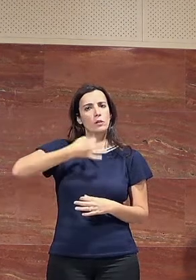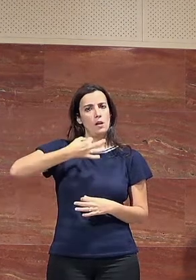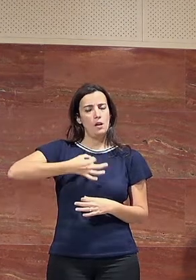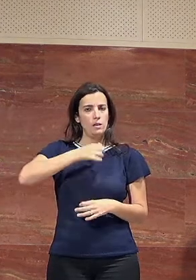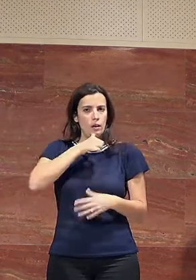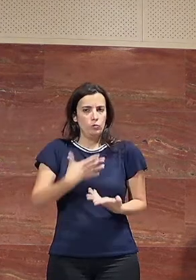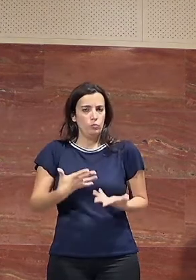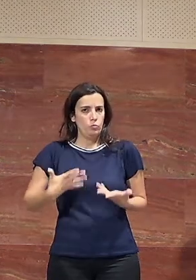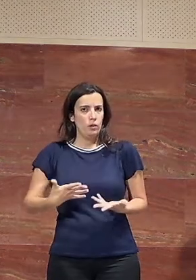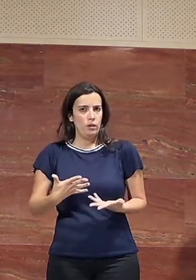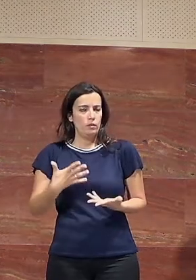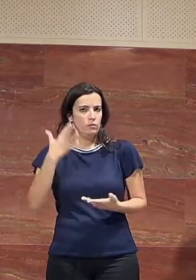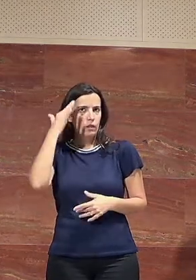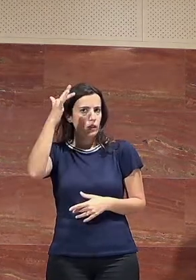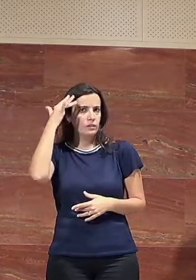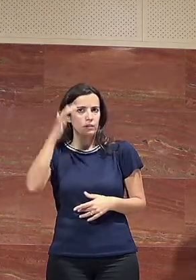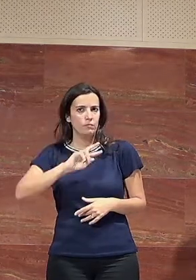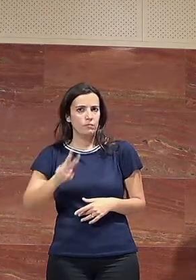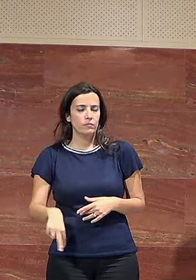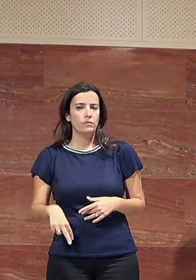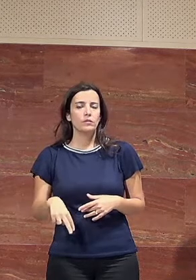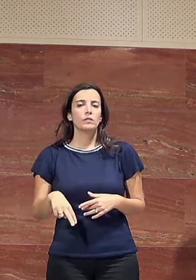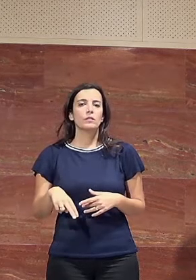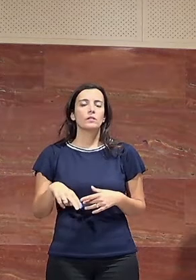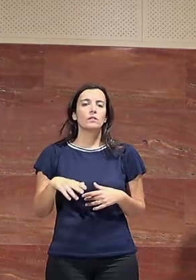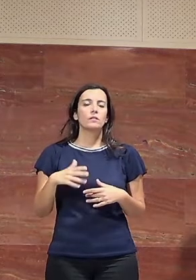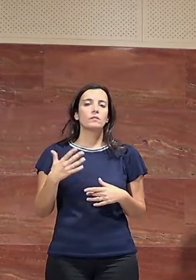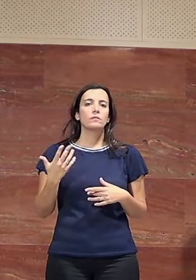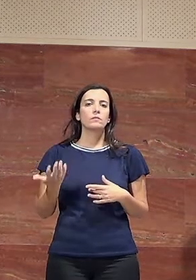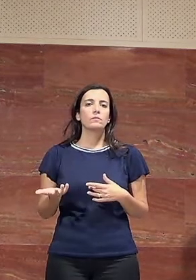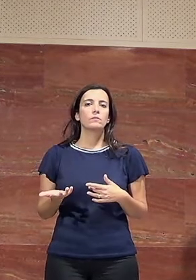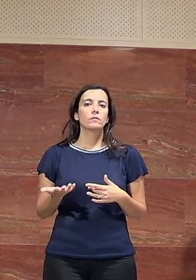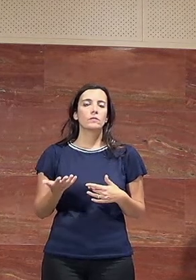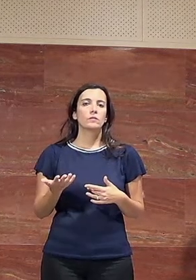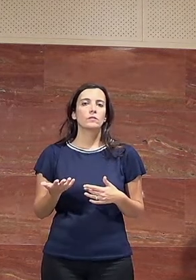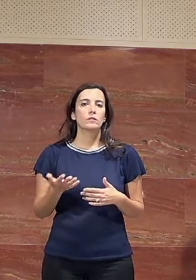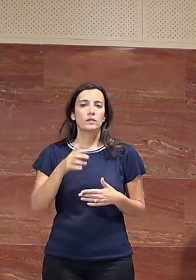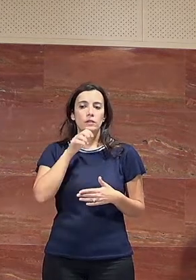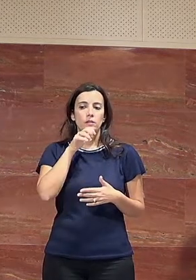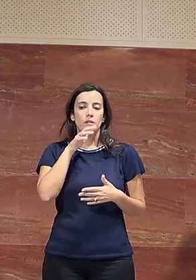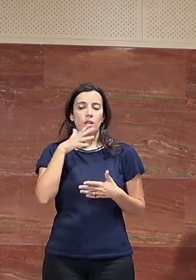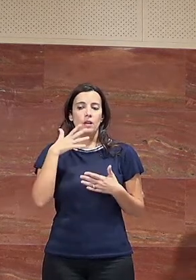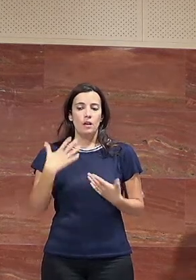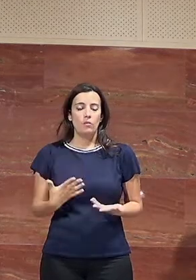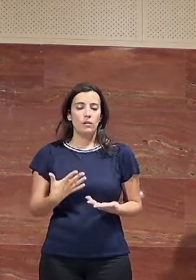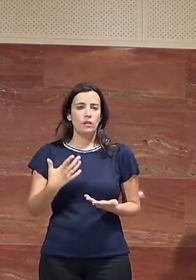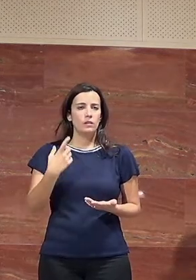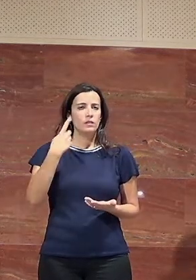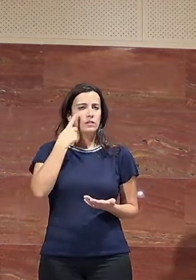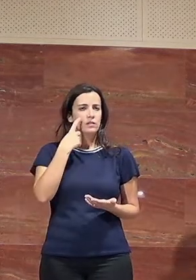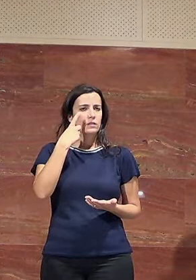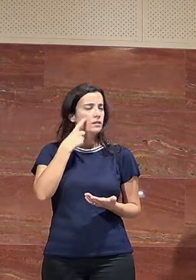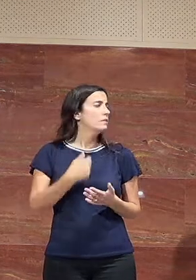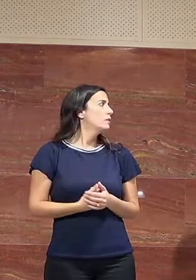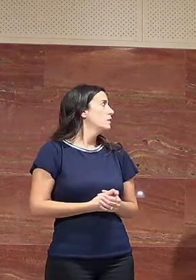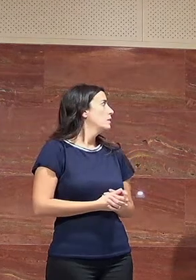actual, pero no se va a ver antes de... ahora es un sujeto para las novelas o